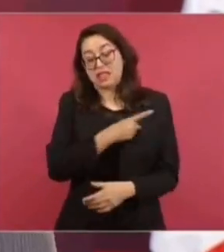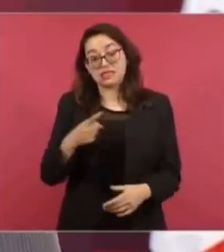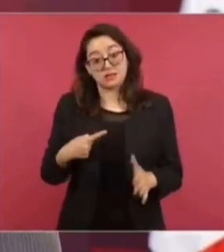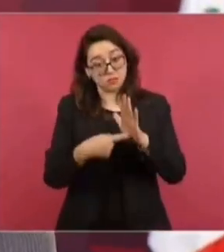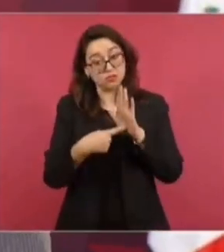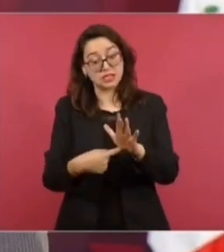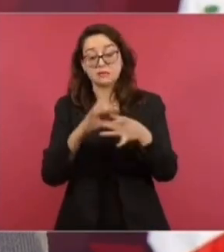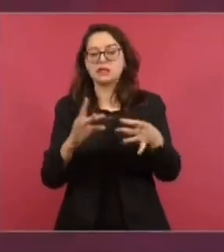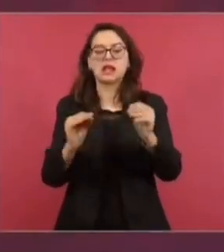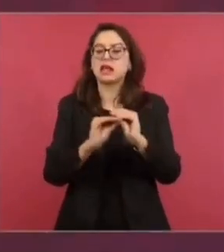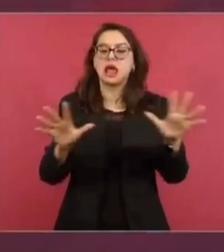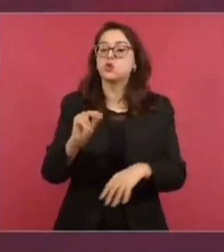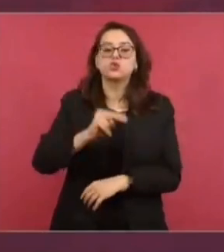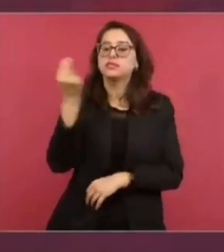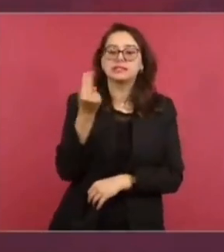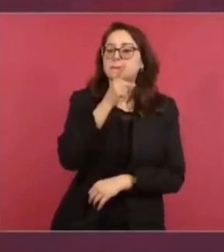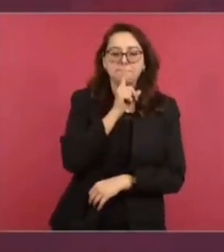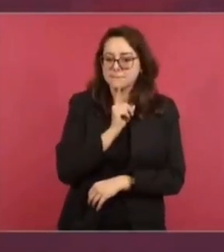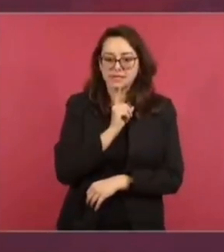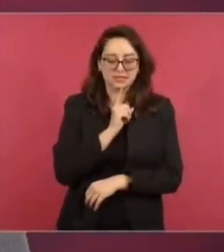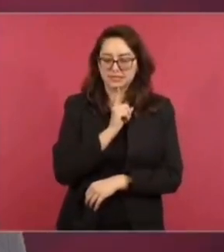son, no mentir.